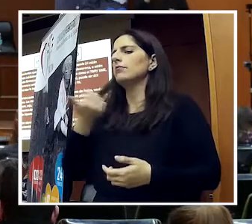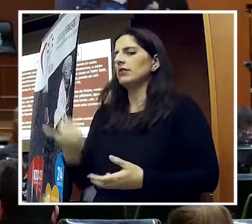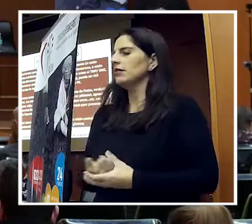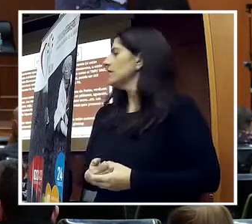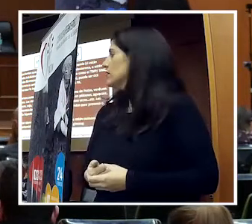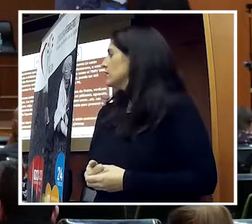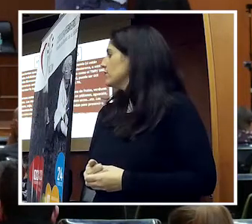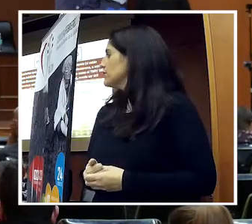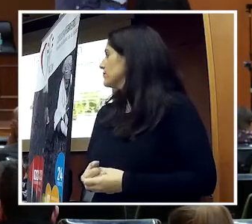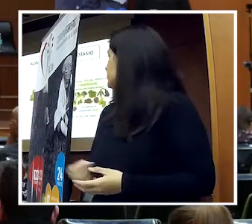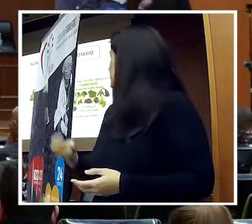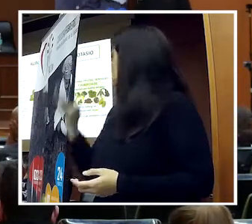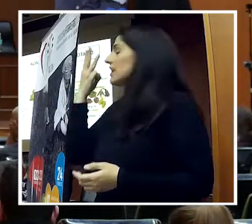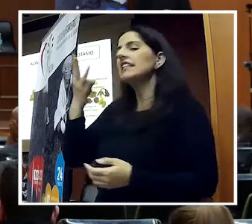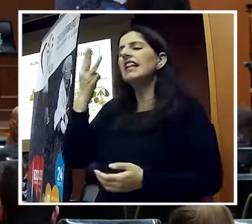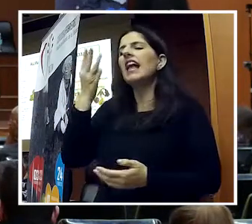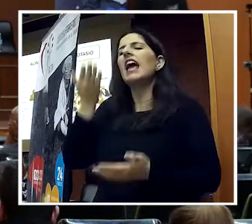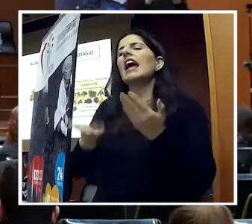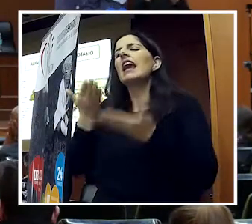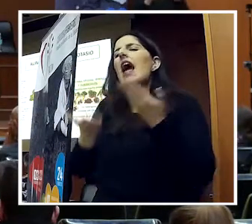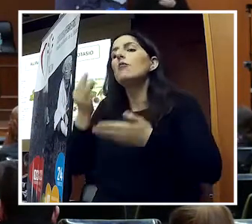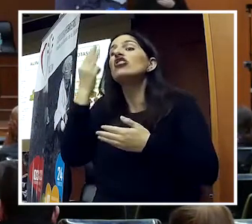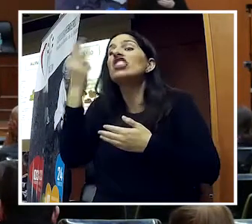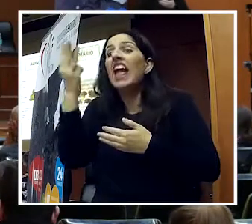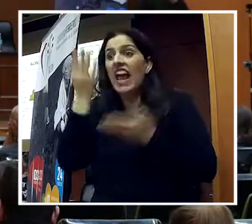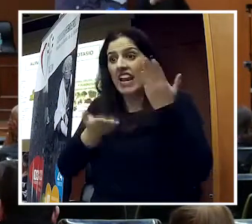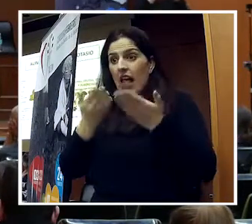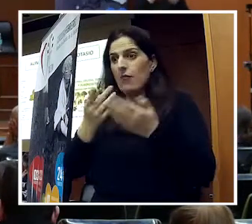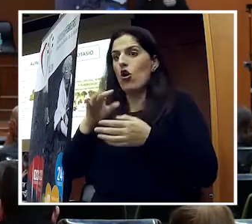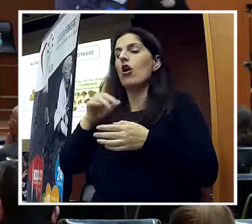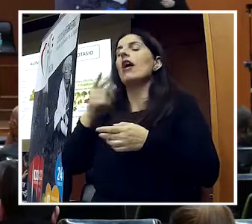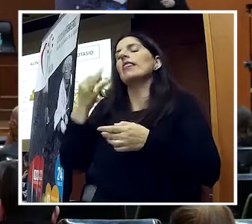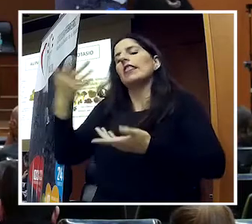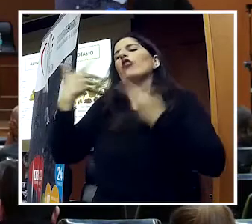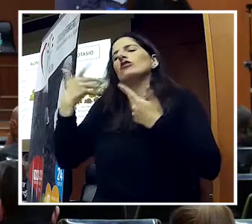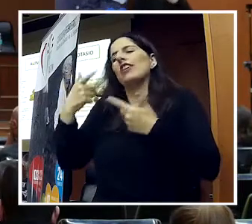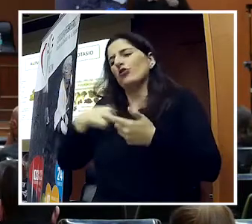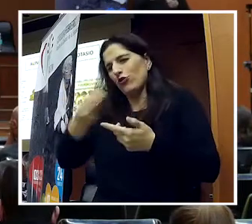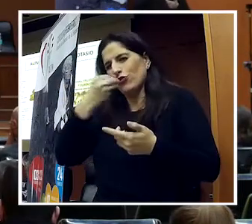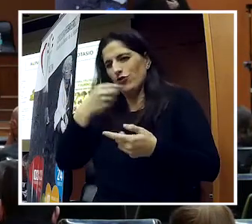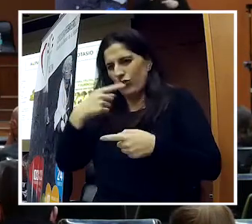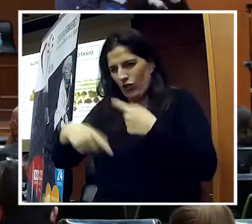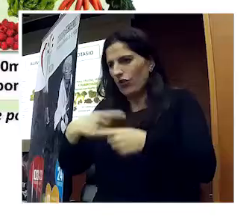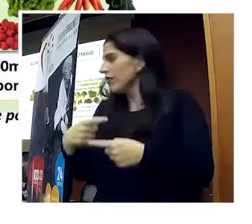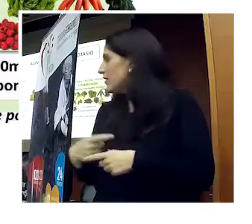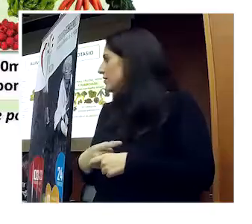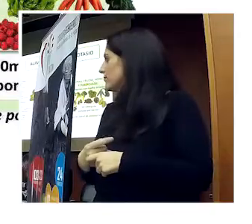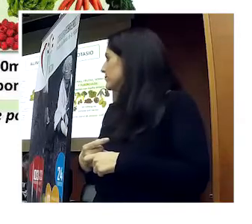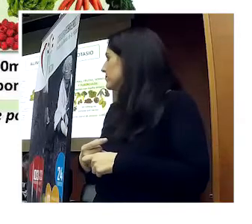3,5 gramos es lo que recomiendan las asociaciones de hipertensión, americana, europea, etcétera. ¿Y dónde está el potasio, como veis